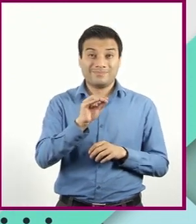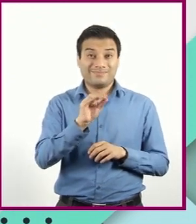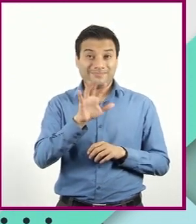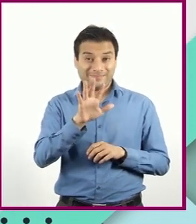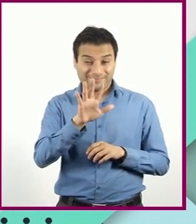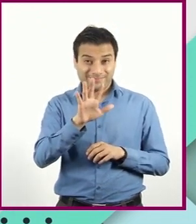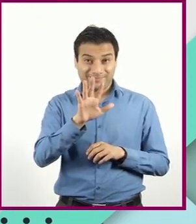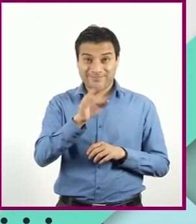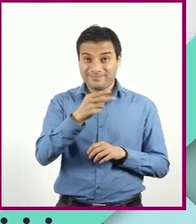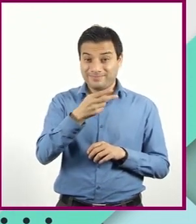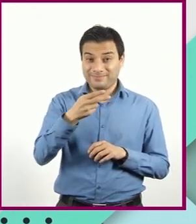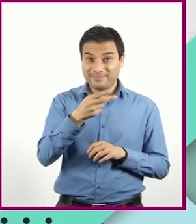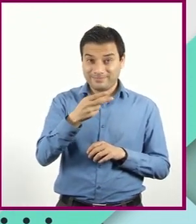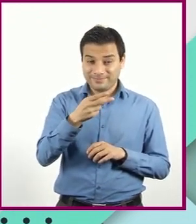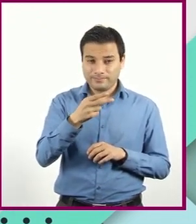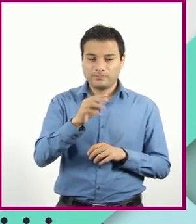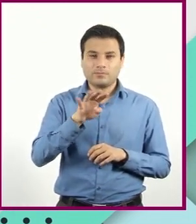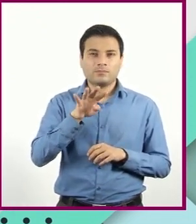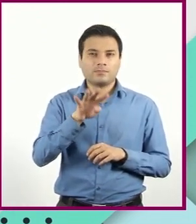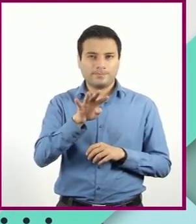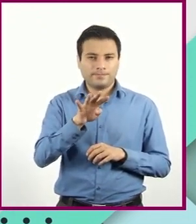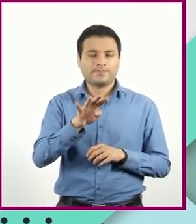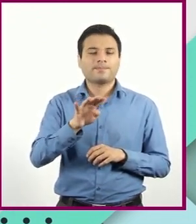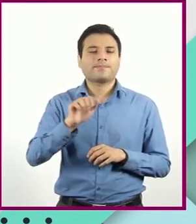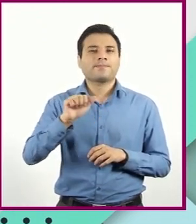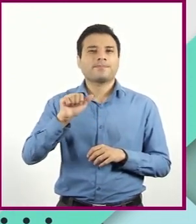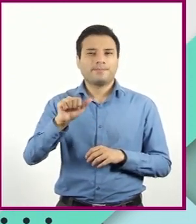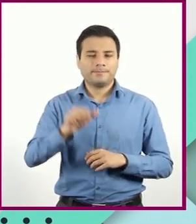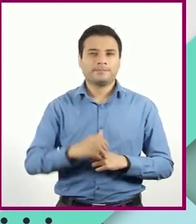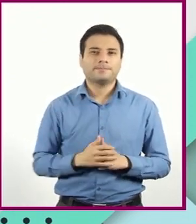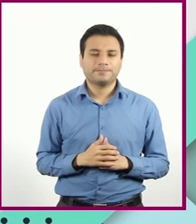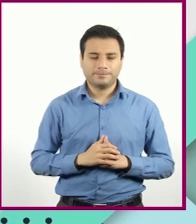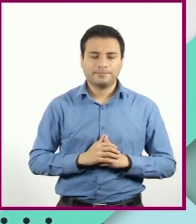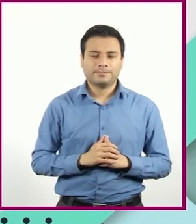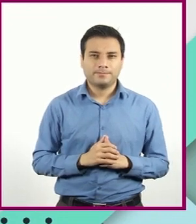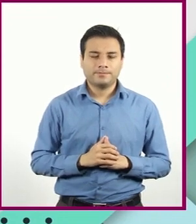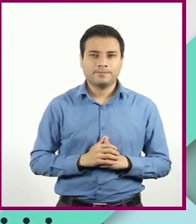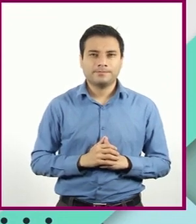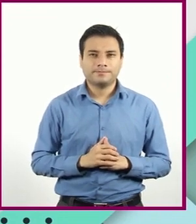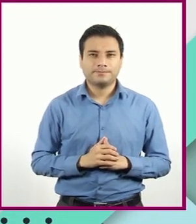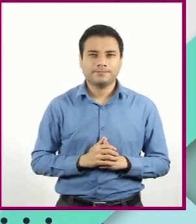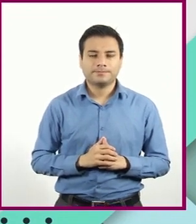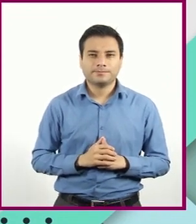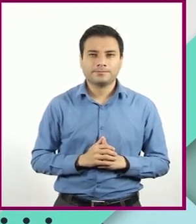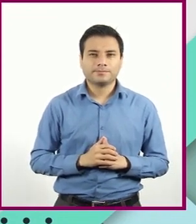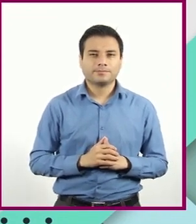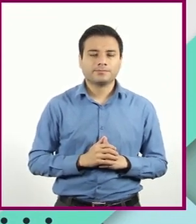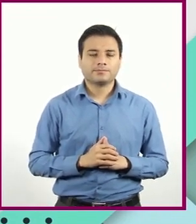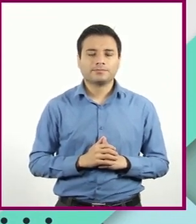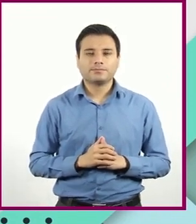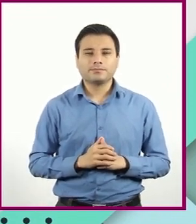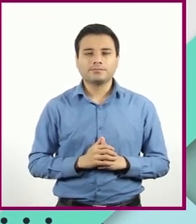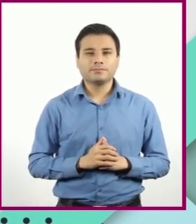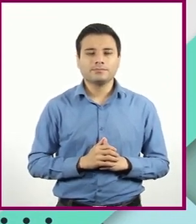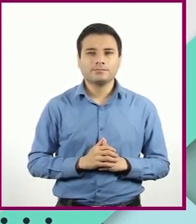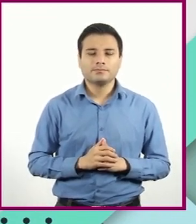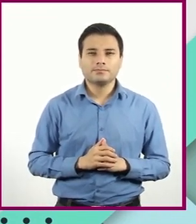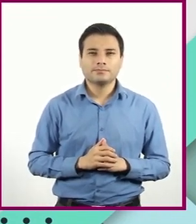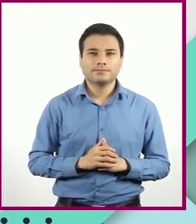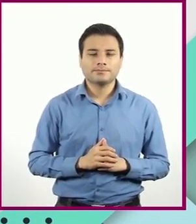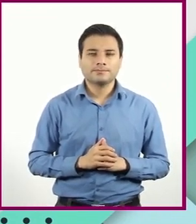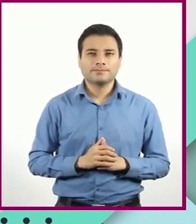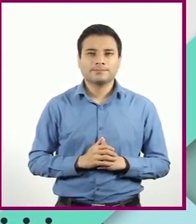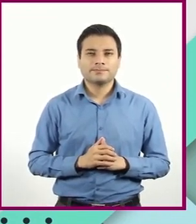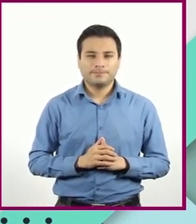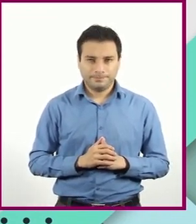igual al producto de los factores 19 por el ancho del terreno, denotado con la letra A.